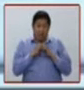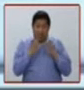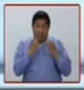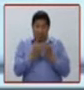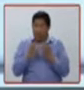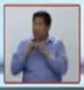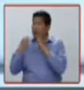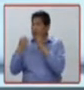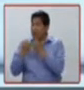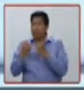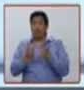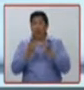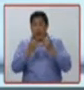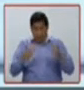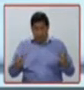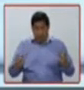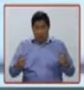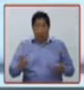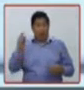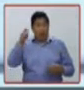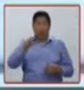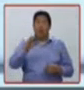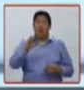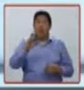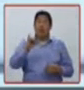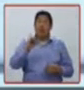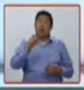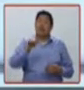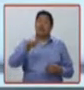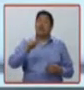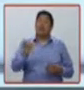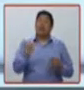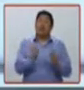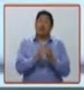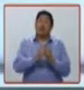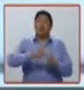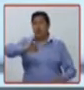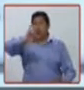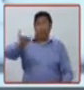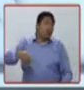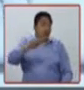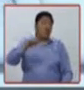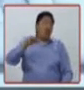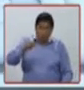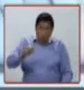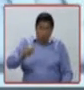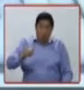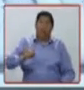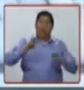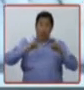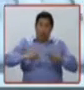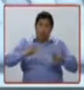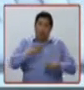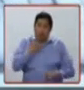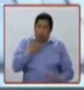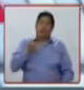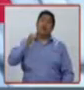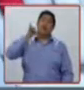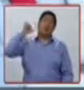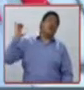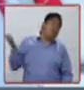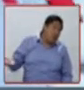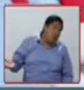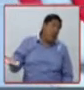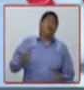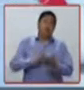periodísticos tenemos en Potosí. Estamos allá con Cristian Tejerina y con John Guzmán para también investigar lo que ha pasado en la Universidad